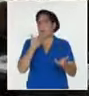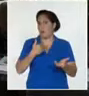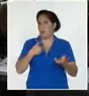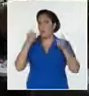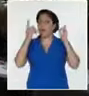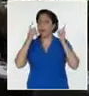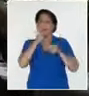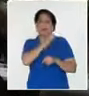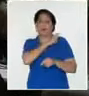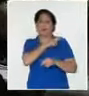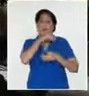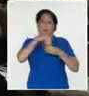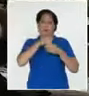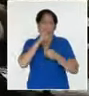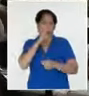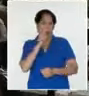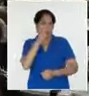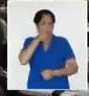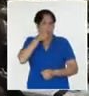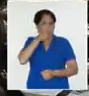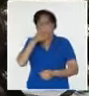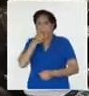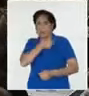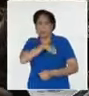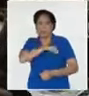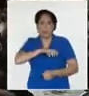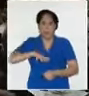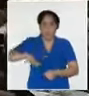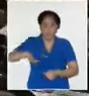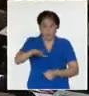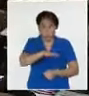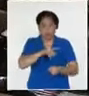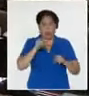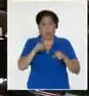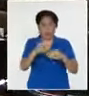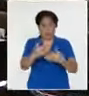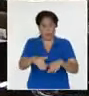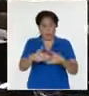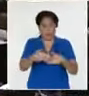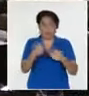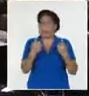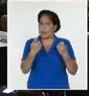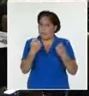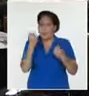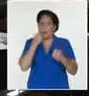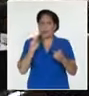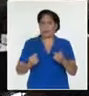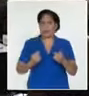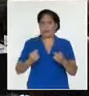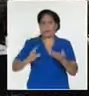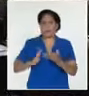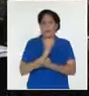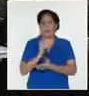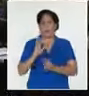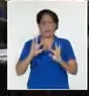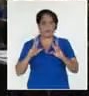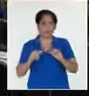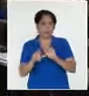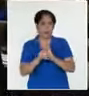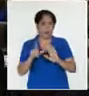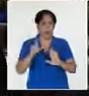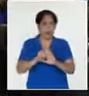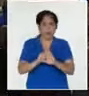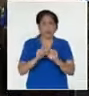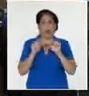de cuadros, la vigilancia popular revolucionaria, la necesidad de incrementar la lucha contra el delito, las ilegalidades, la